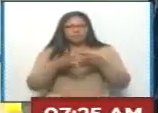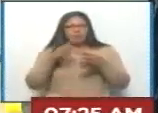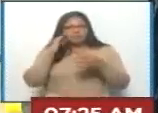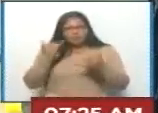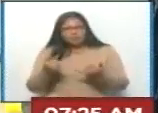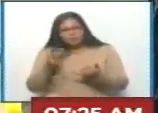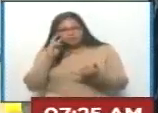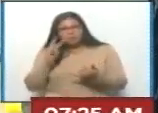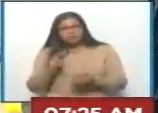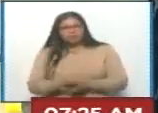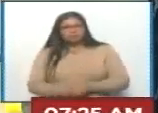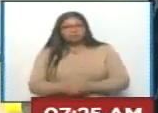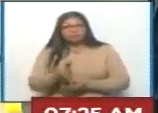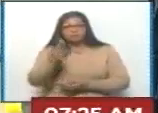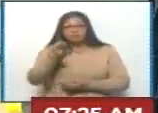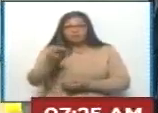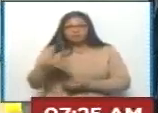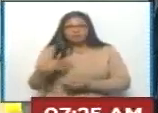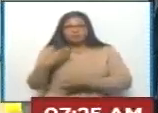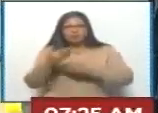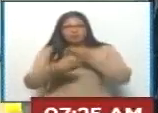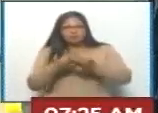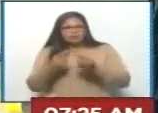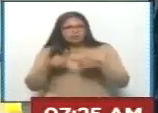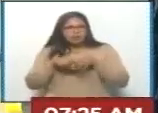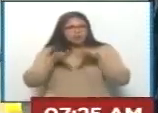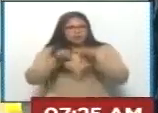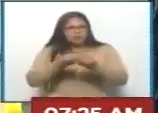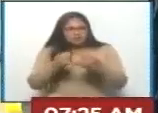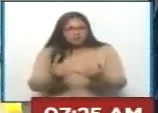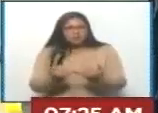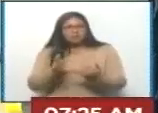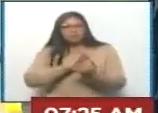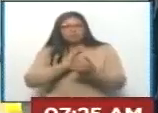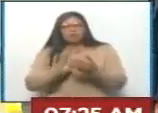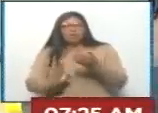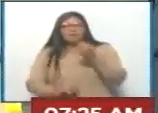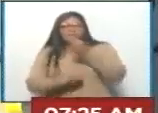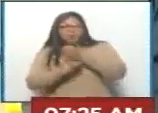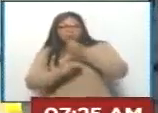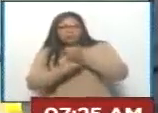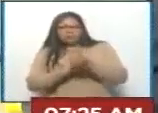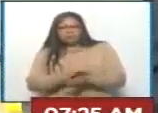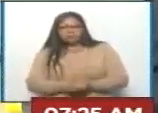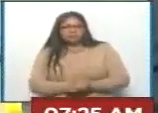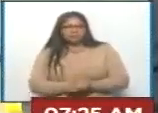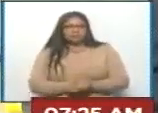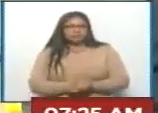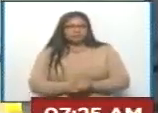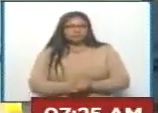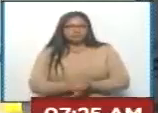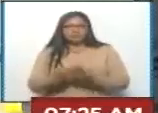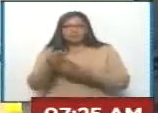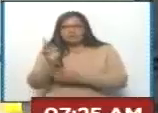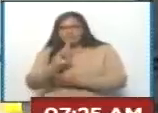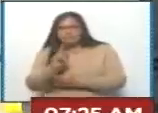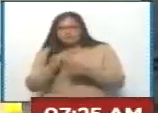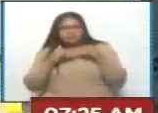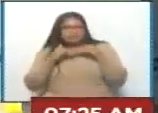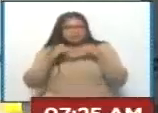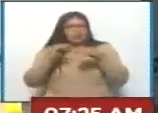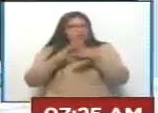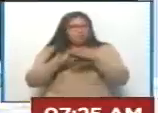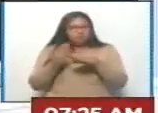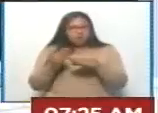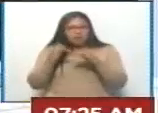que ellos nunca supieron utilizar y capitalizar ese apoyo. Pero las fuerzas de derecha enseguida se alinearon con el imperialismo.